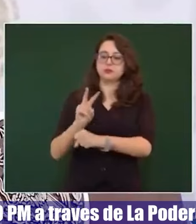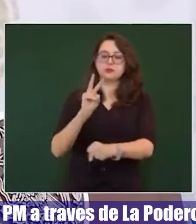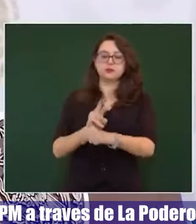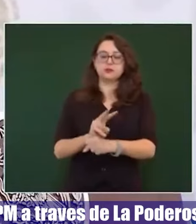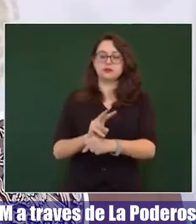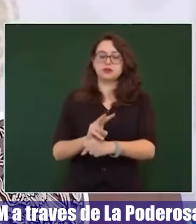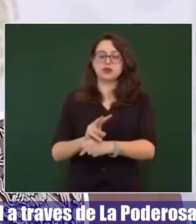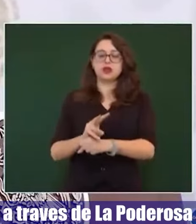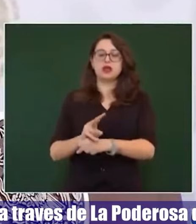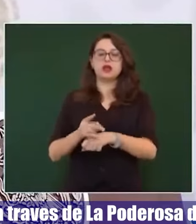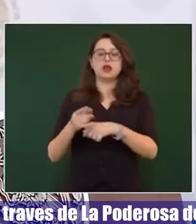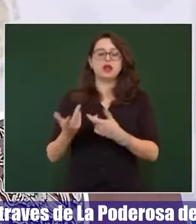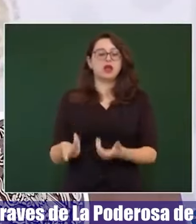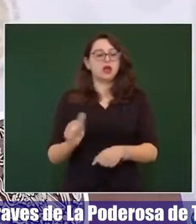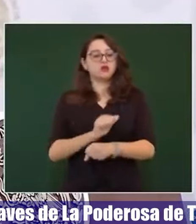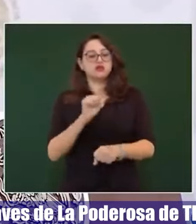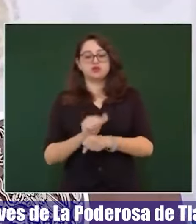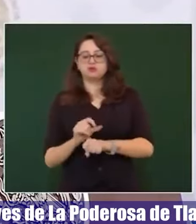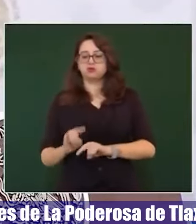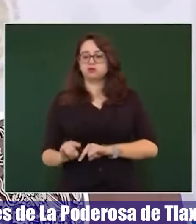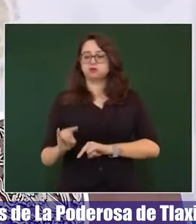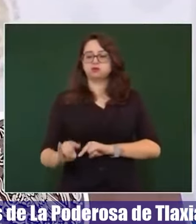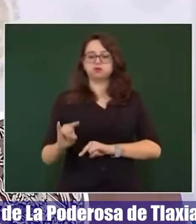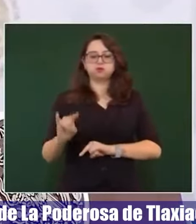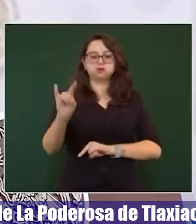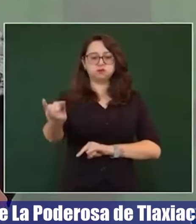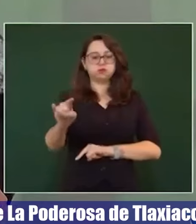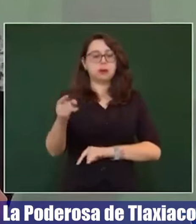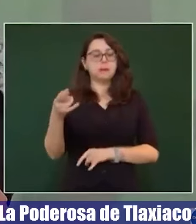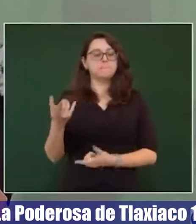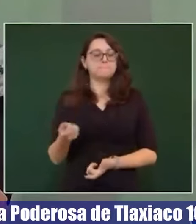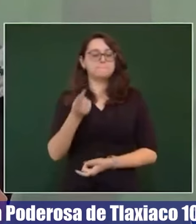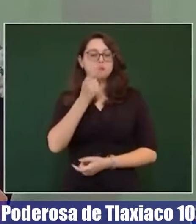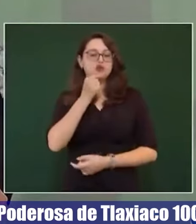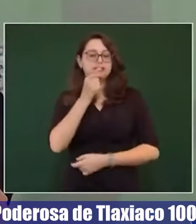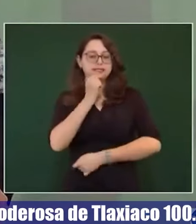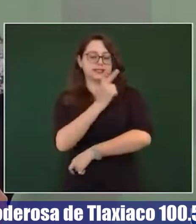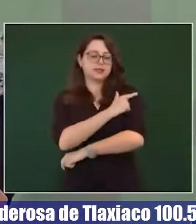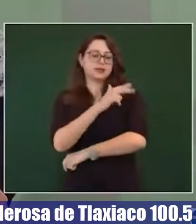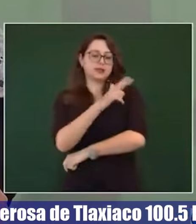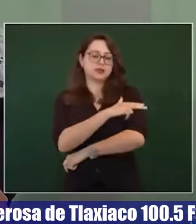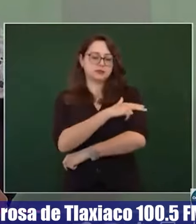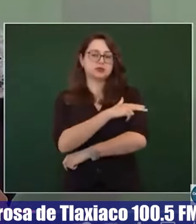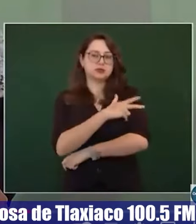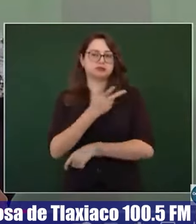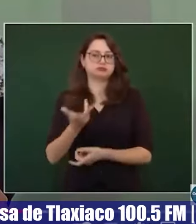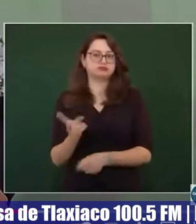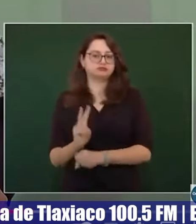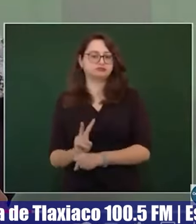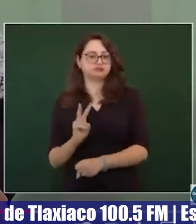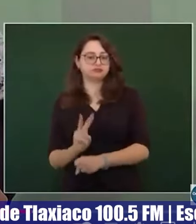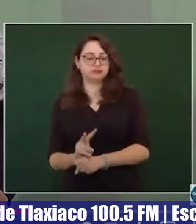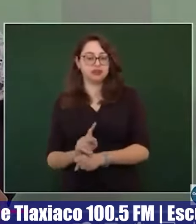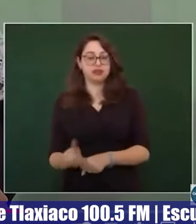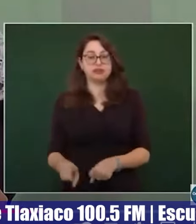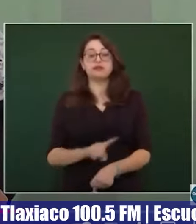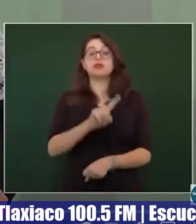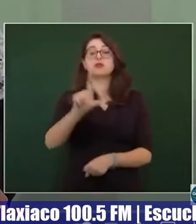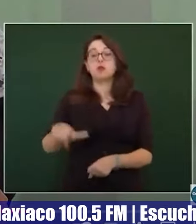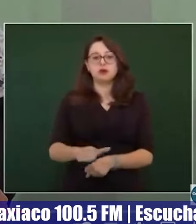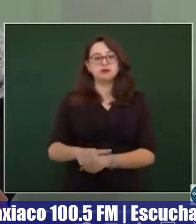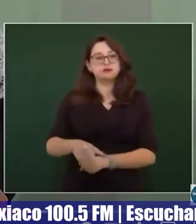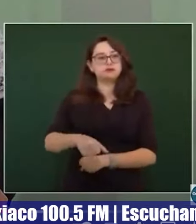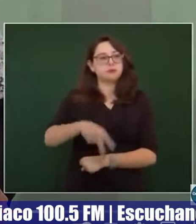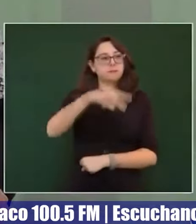diga la Siglo XX esa no está bien todo ahí y en la este